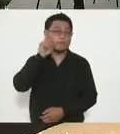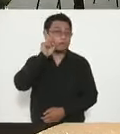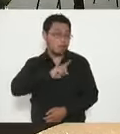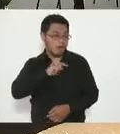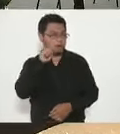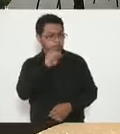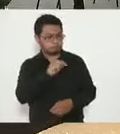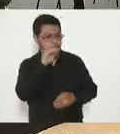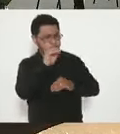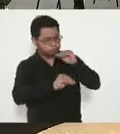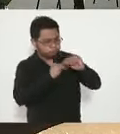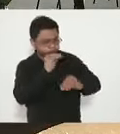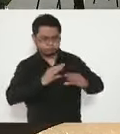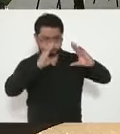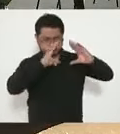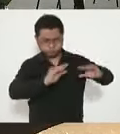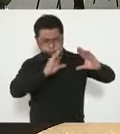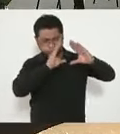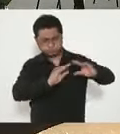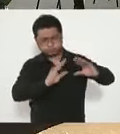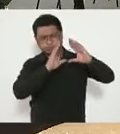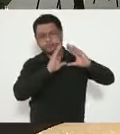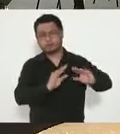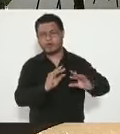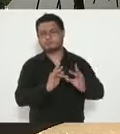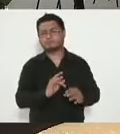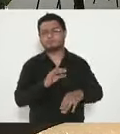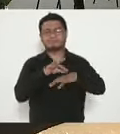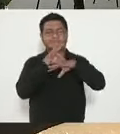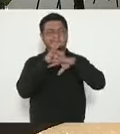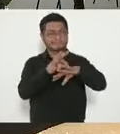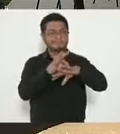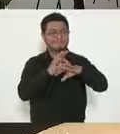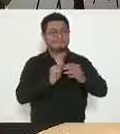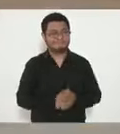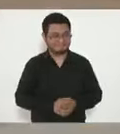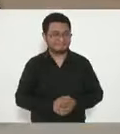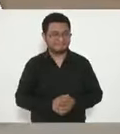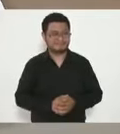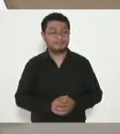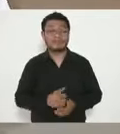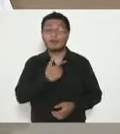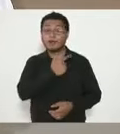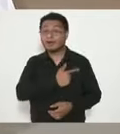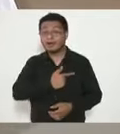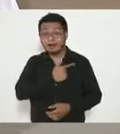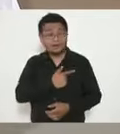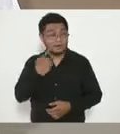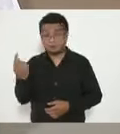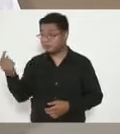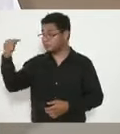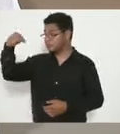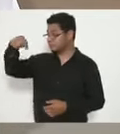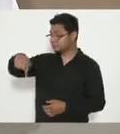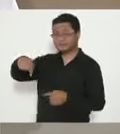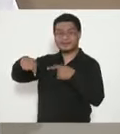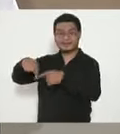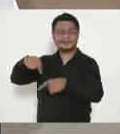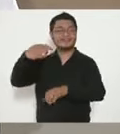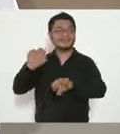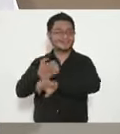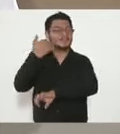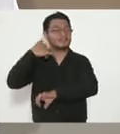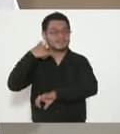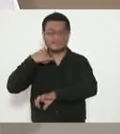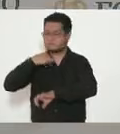estén impartiendo las clases. Me da mucho gusto estar aquí de nuevo en Yucatán, en este